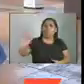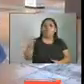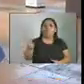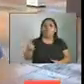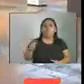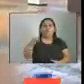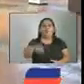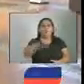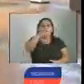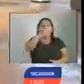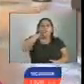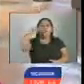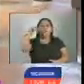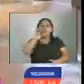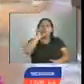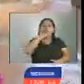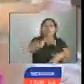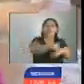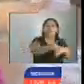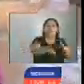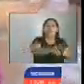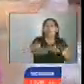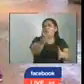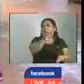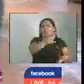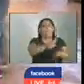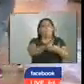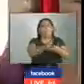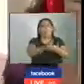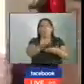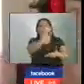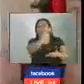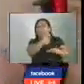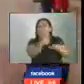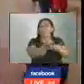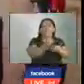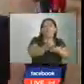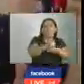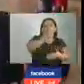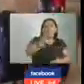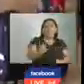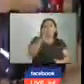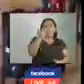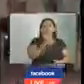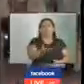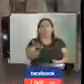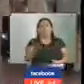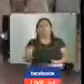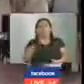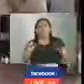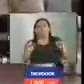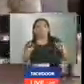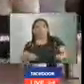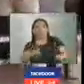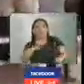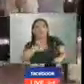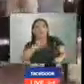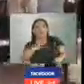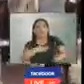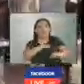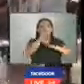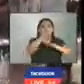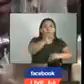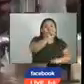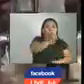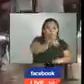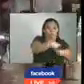país. De acuerdo con los diputados, la exoneración del cobro de impuestos a bienes nuevos que ingresen al país tendrá una vigencia a partir del 1 de